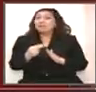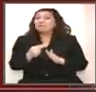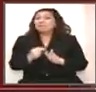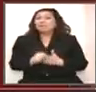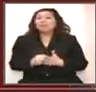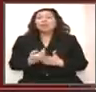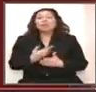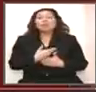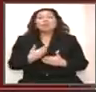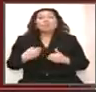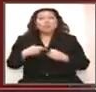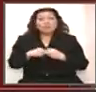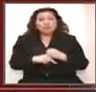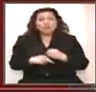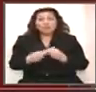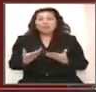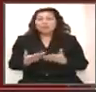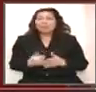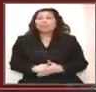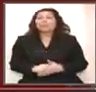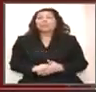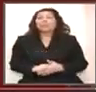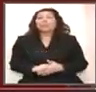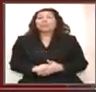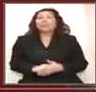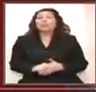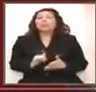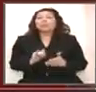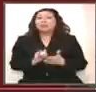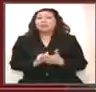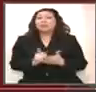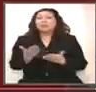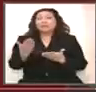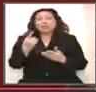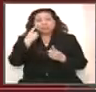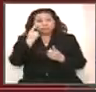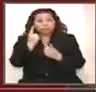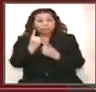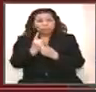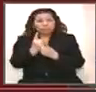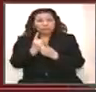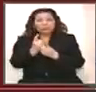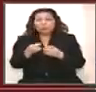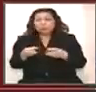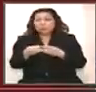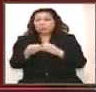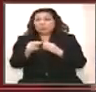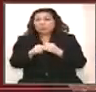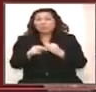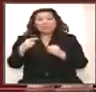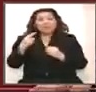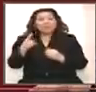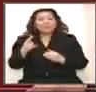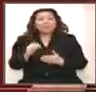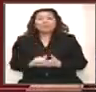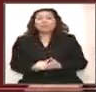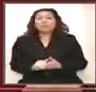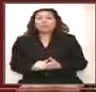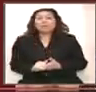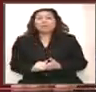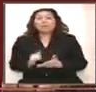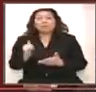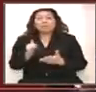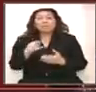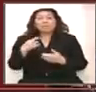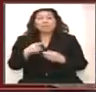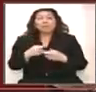a nivel de gobierno nacional y gobiernos subnacionales, lo que nos da a conocer el derrotero de la Comisión Nacional de Política Criminal en el diseño